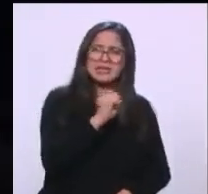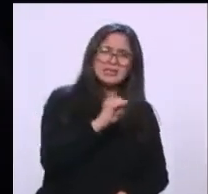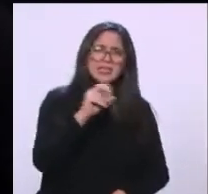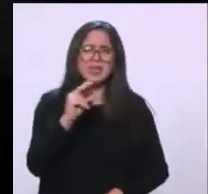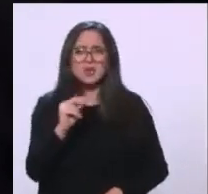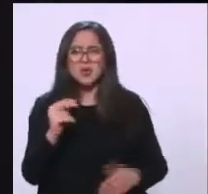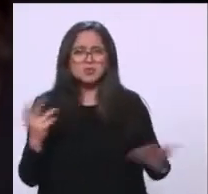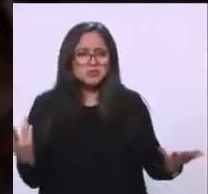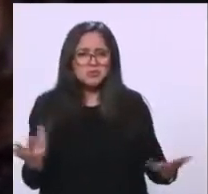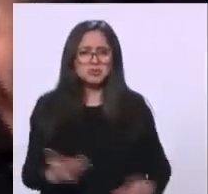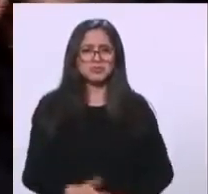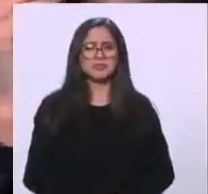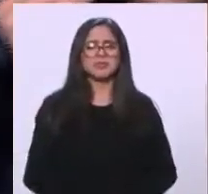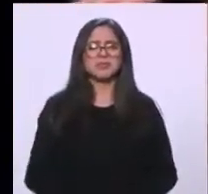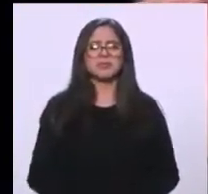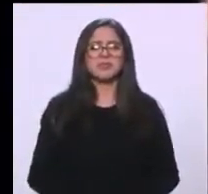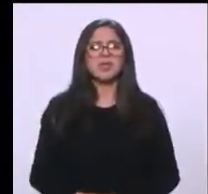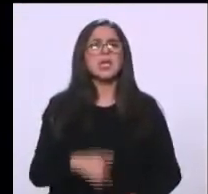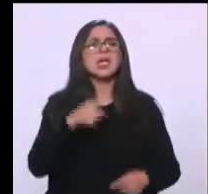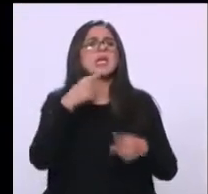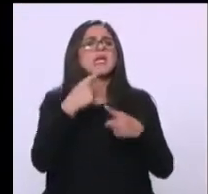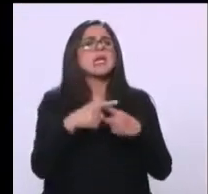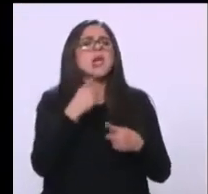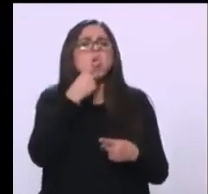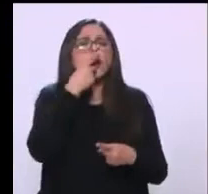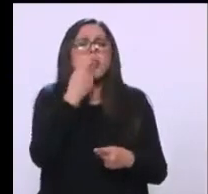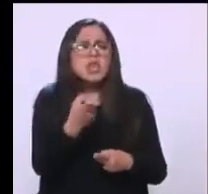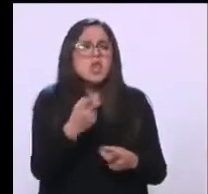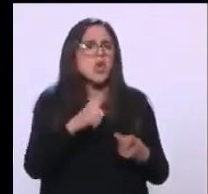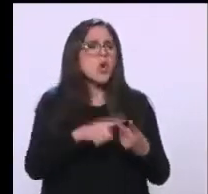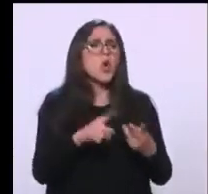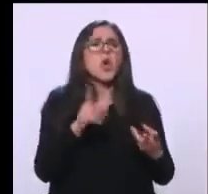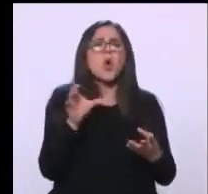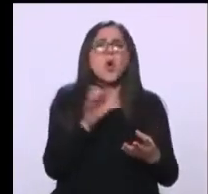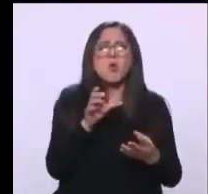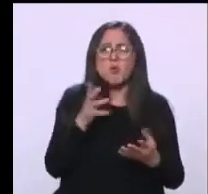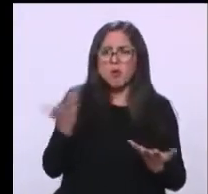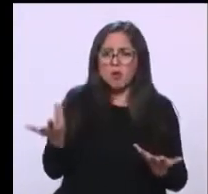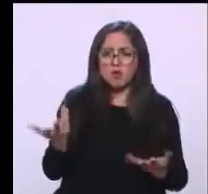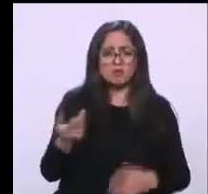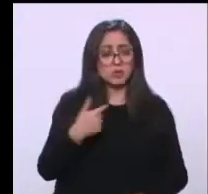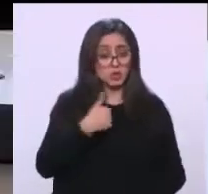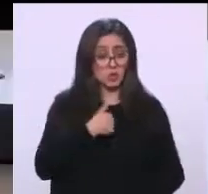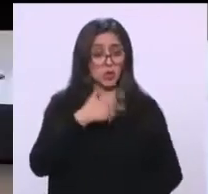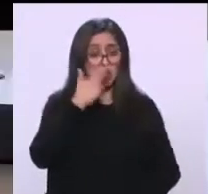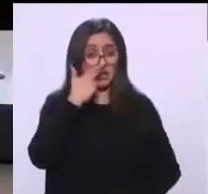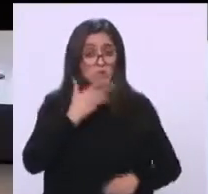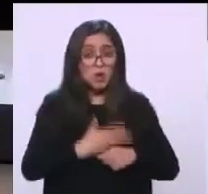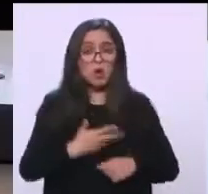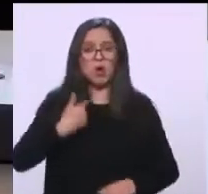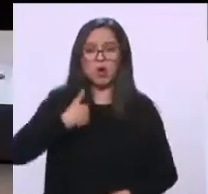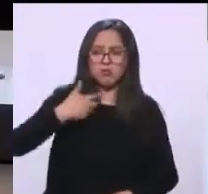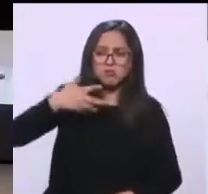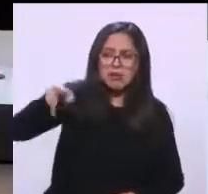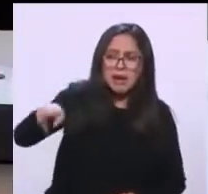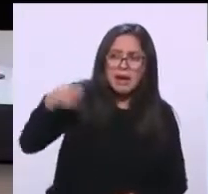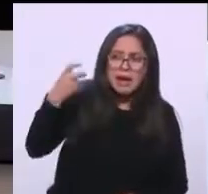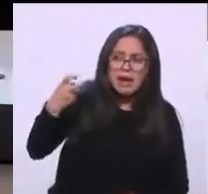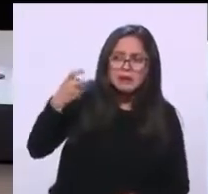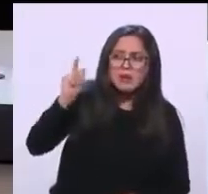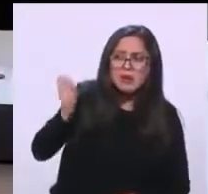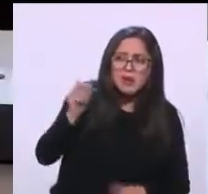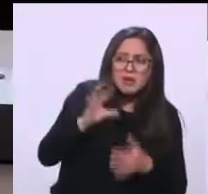dijo? ¿Dónde está grabado? Me puse a buscarlo, ¿no? Me di a la tarea, digamos, de buscarlo, porque bueno, lo mínimo que uno puede hacer es como,